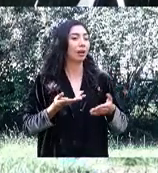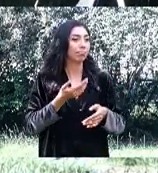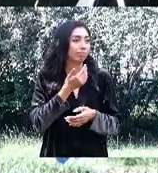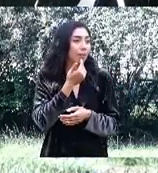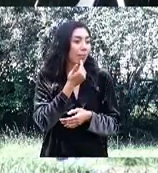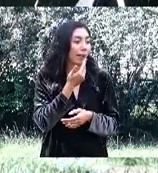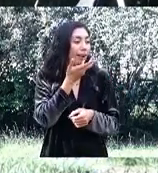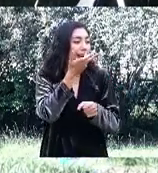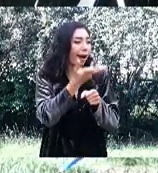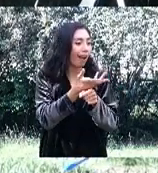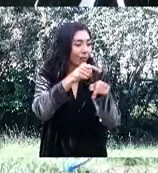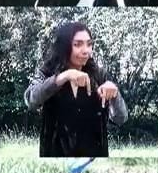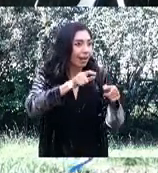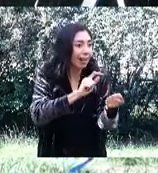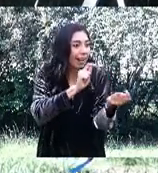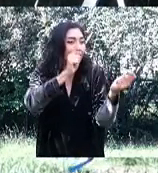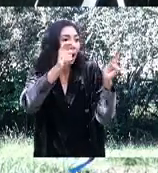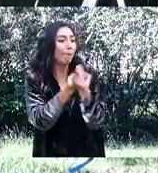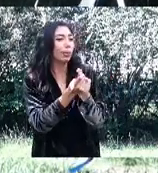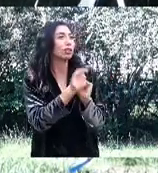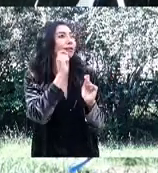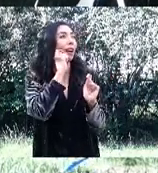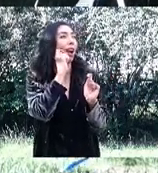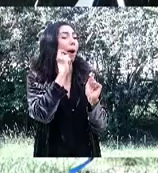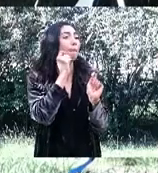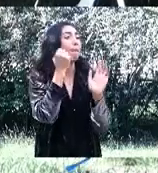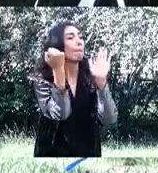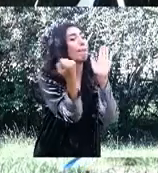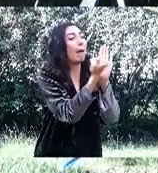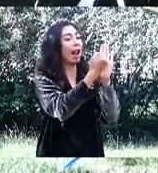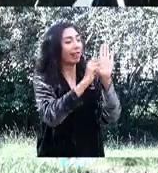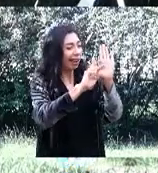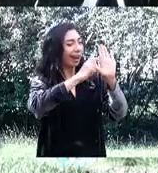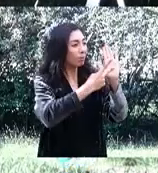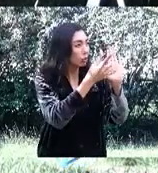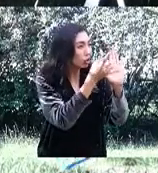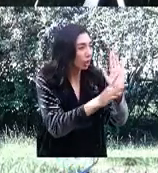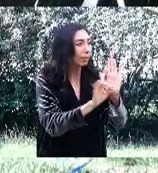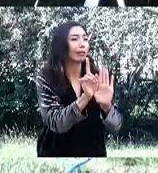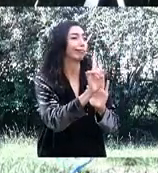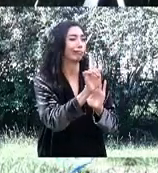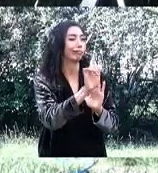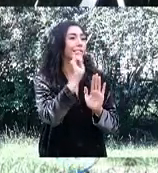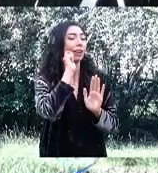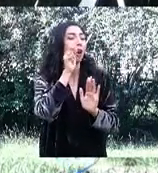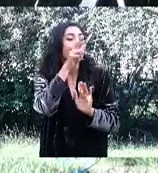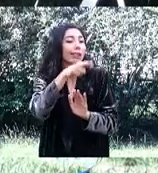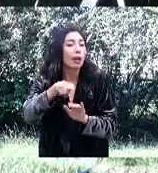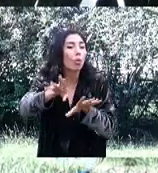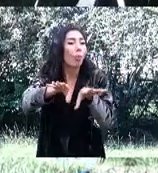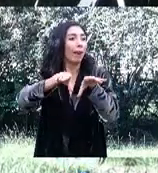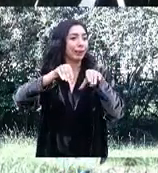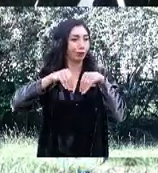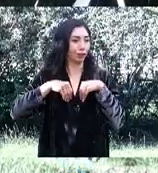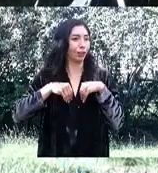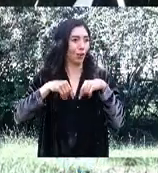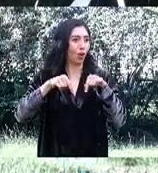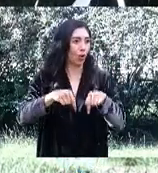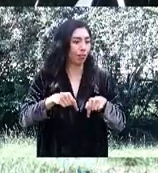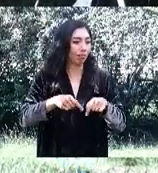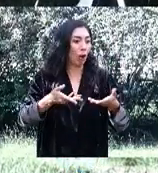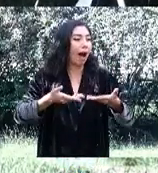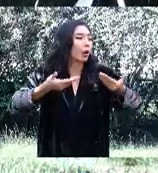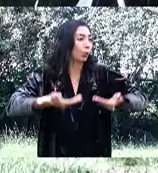que yo más que un cambio de identidad de marca lo consideraría una recuperación cierto una recuperación actualizada